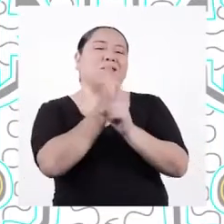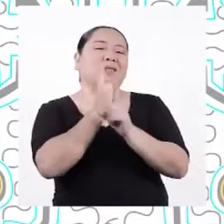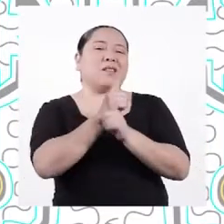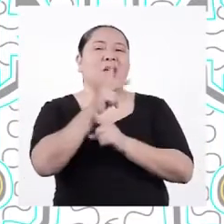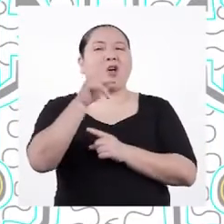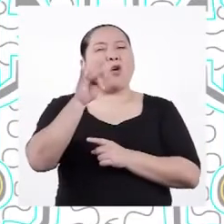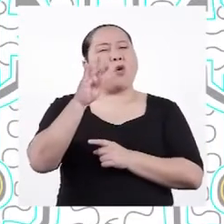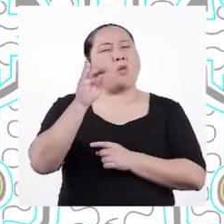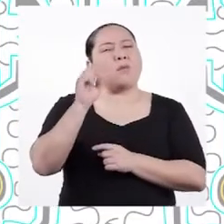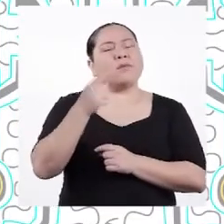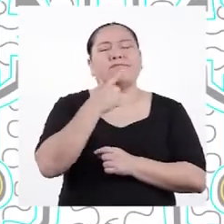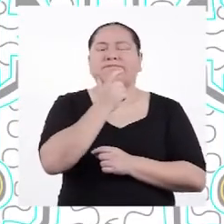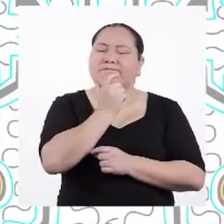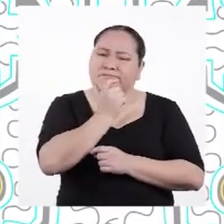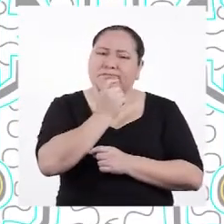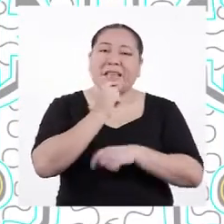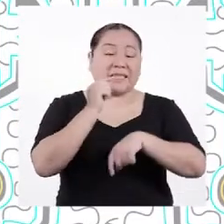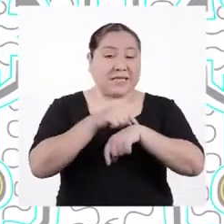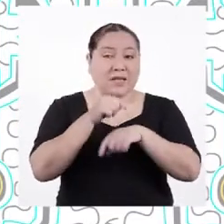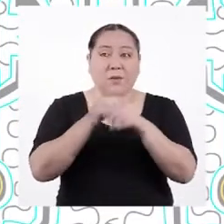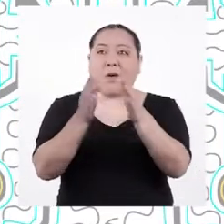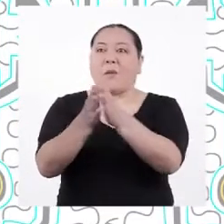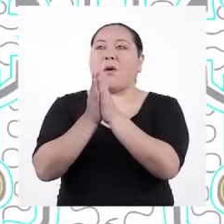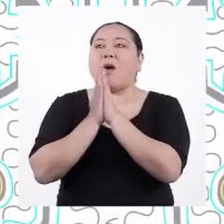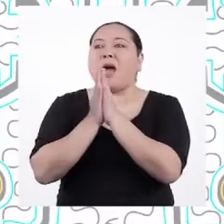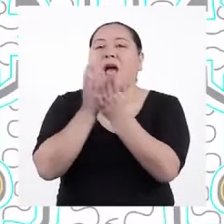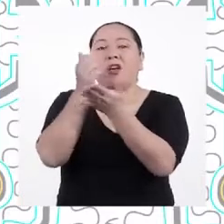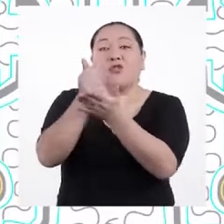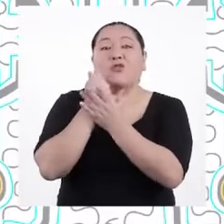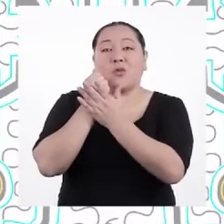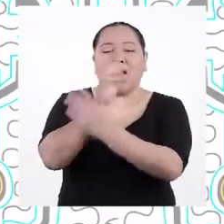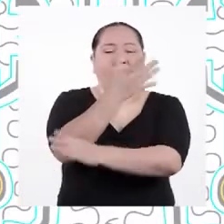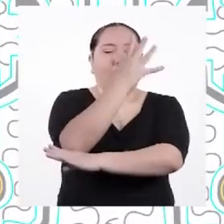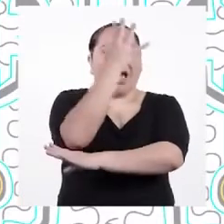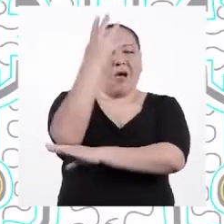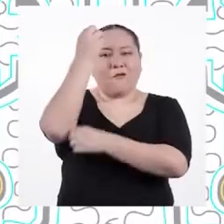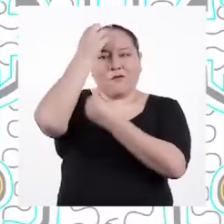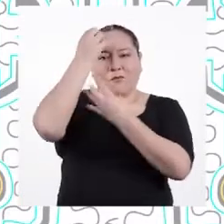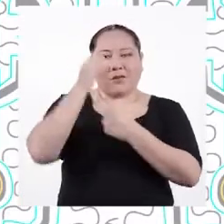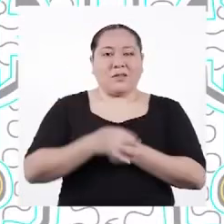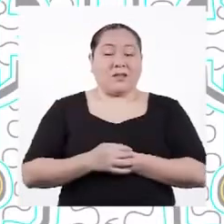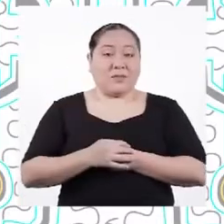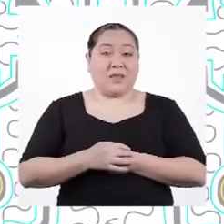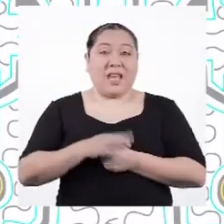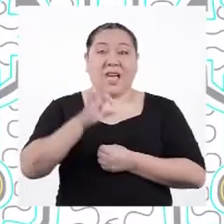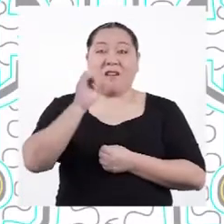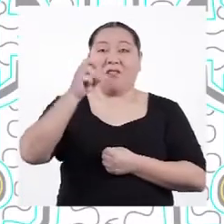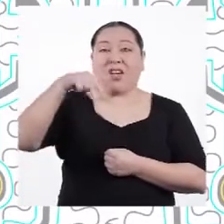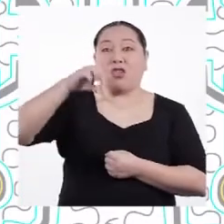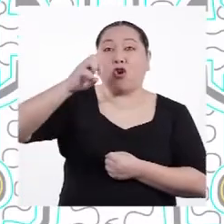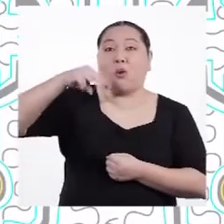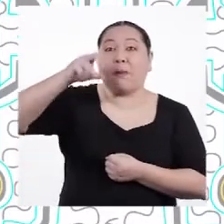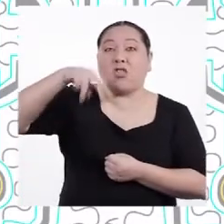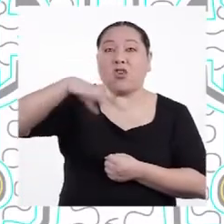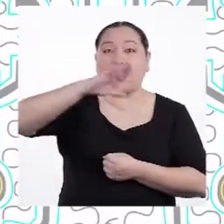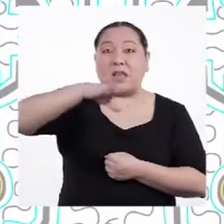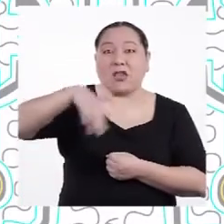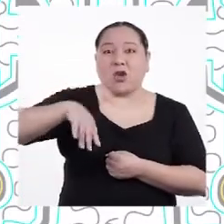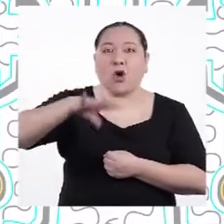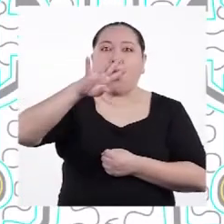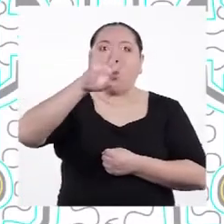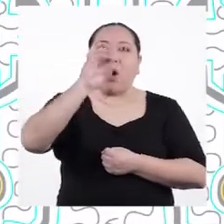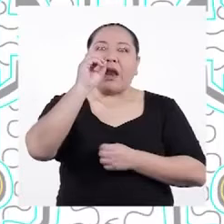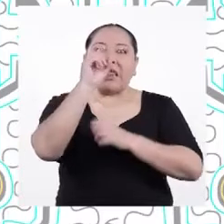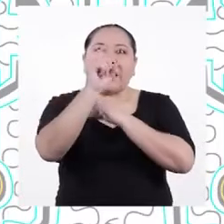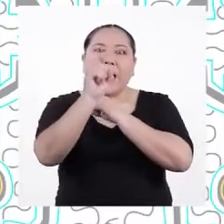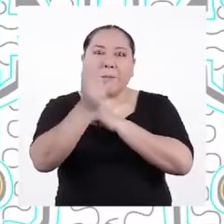Cubi, creo que es momento de pedirle ayuda al árbol de la información. El fenómeno del Niño ocurre desde hace 40.000